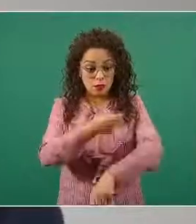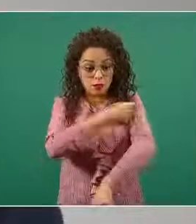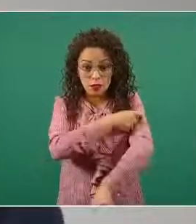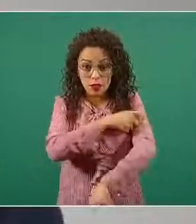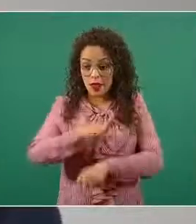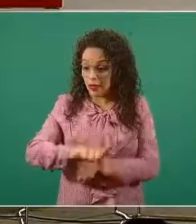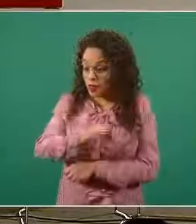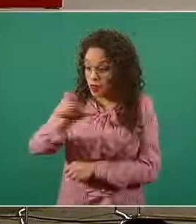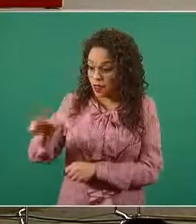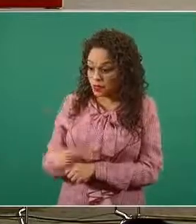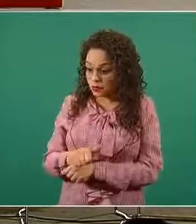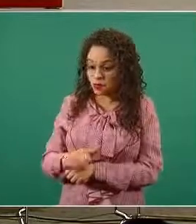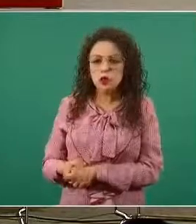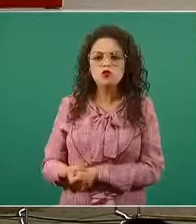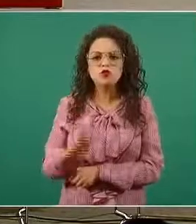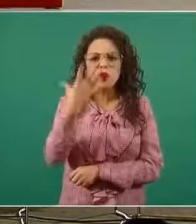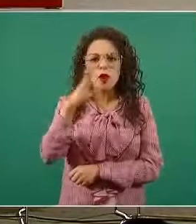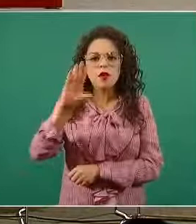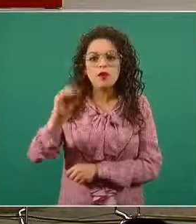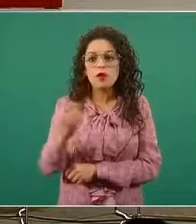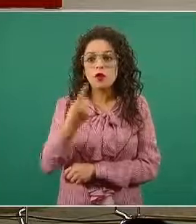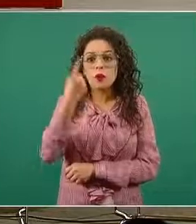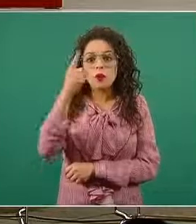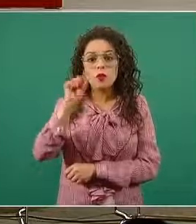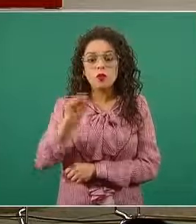una eficacia del